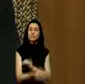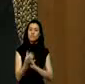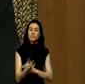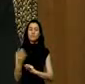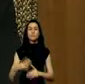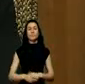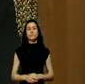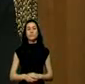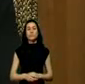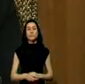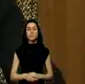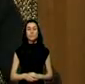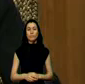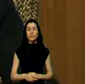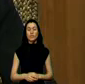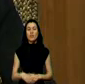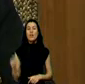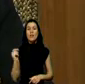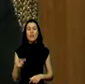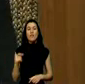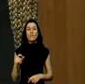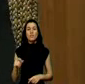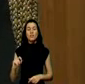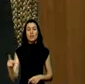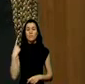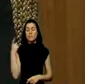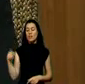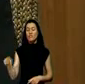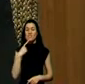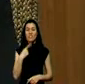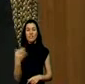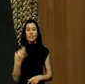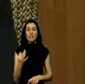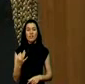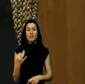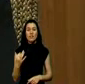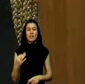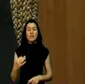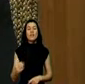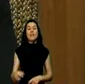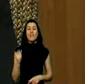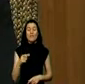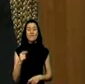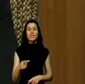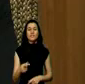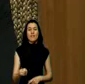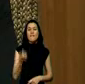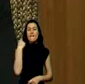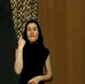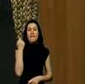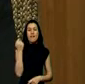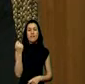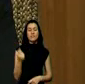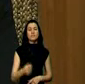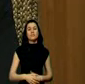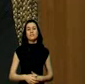Se ha dicho que la oferta que había quedado en primer lugar era la más cara. Eso es absolutamente falso, eso es mentira.